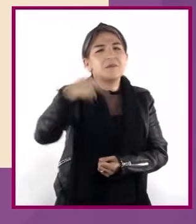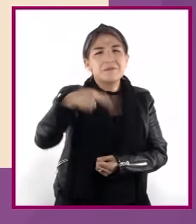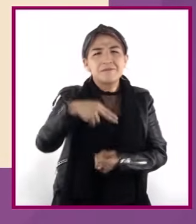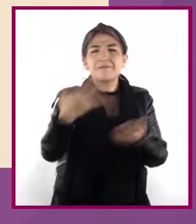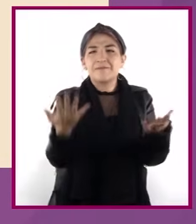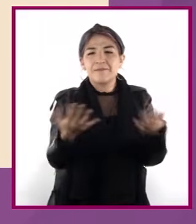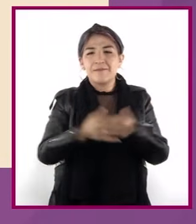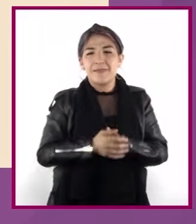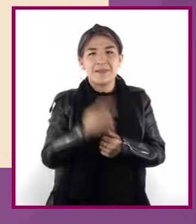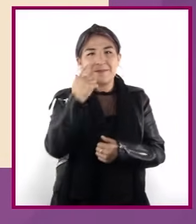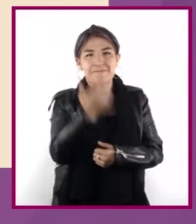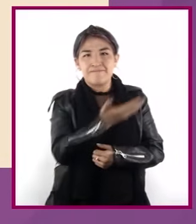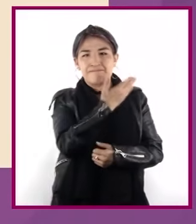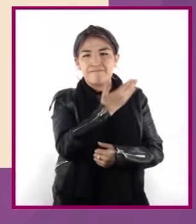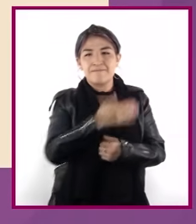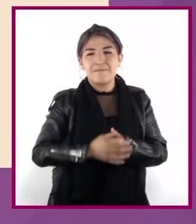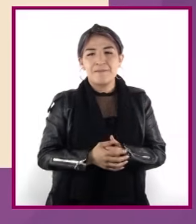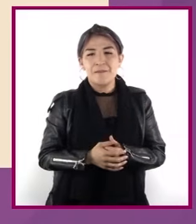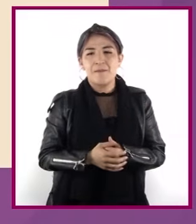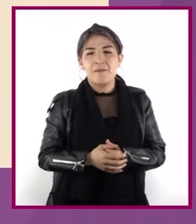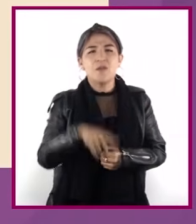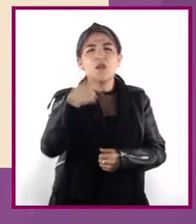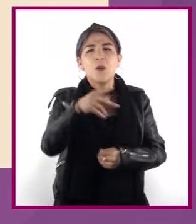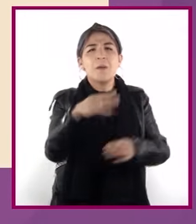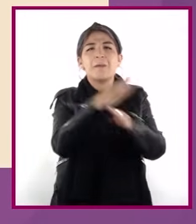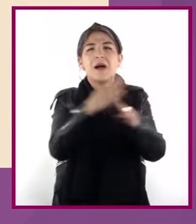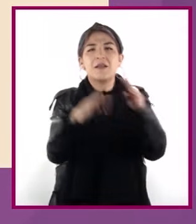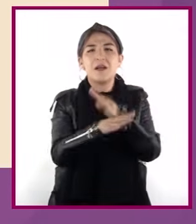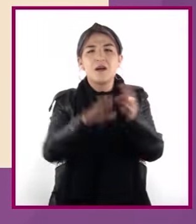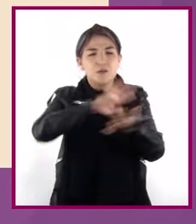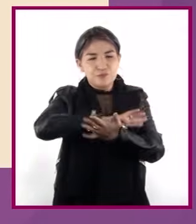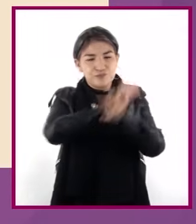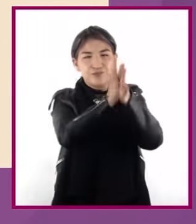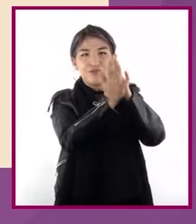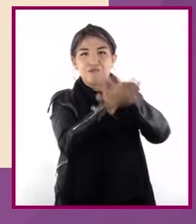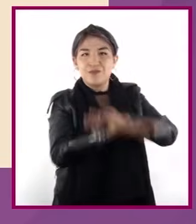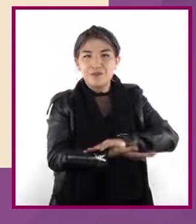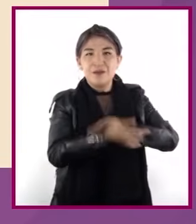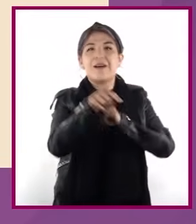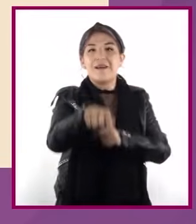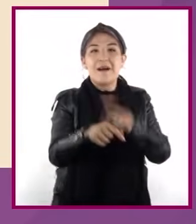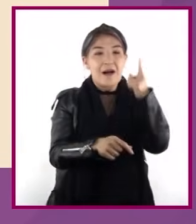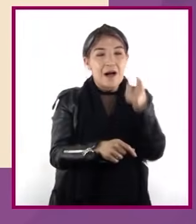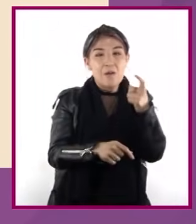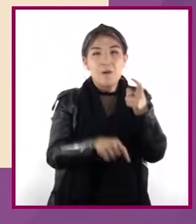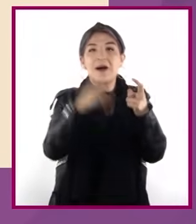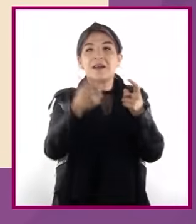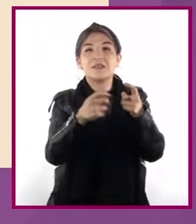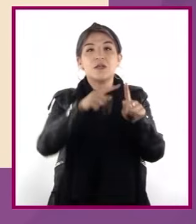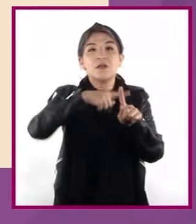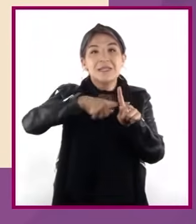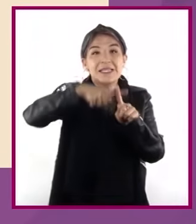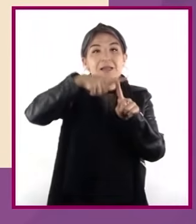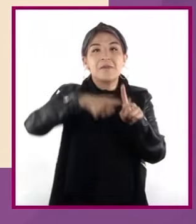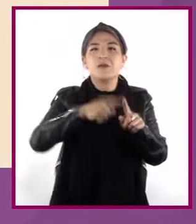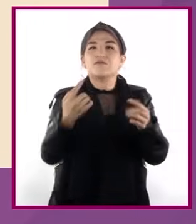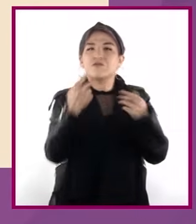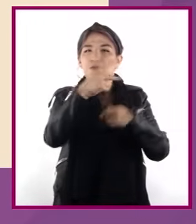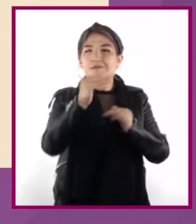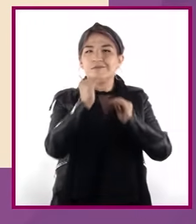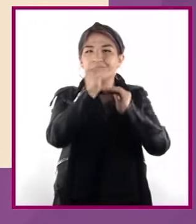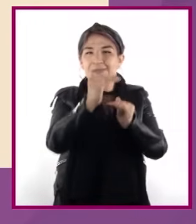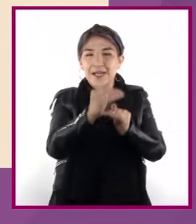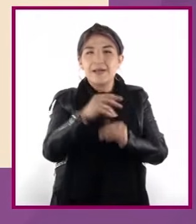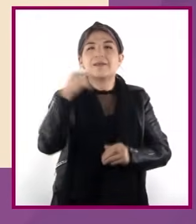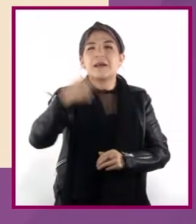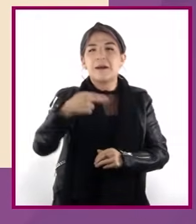le llama fusión. Cada material en estado sólido cambia a estado líquido a una temperatura determinada, que